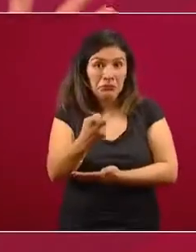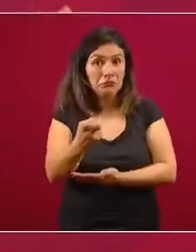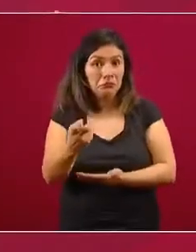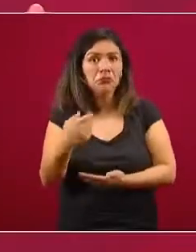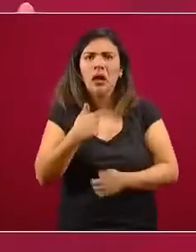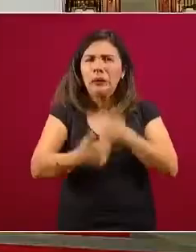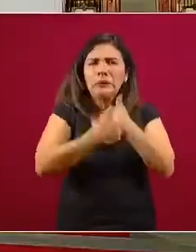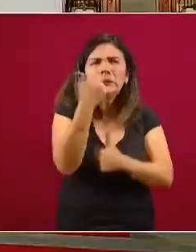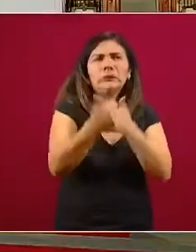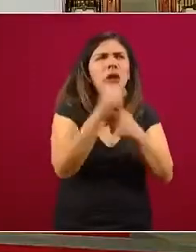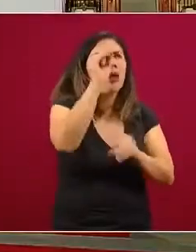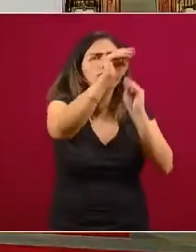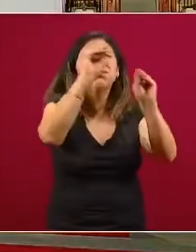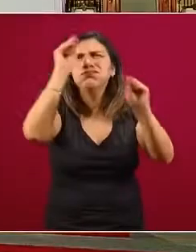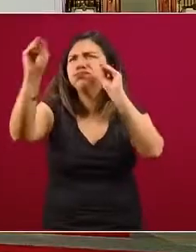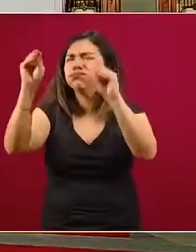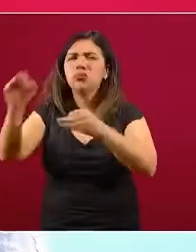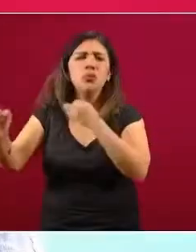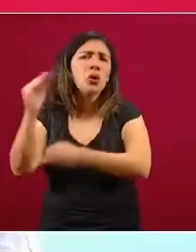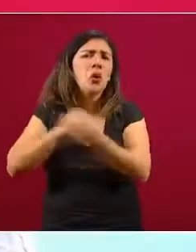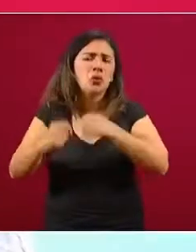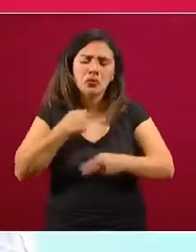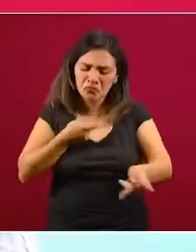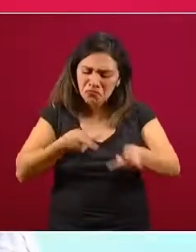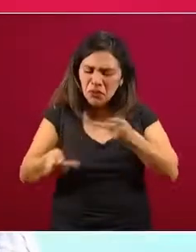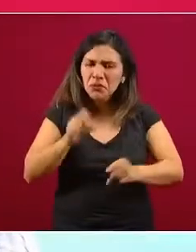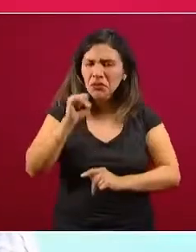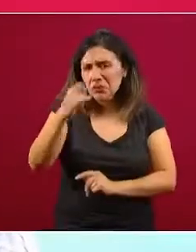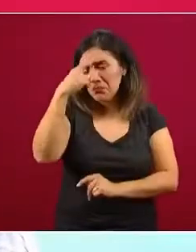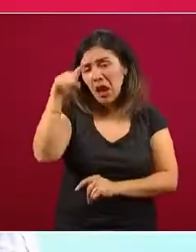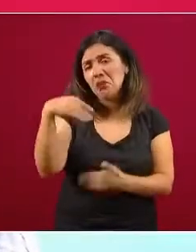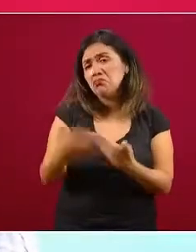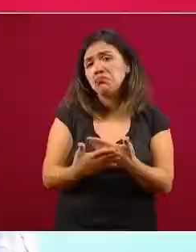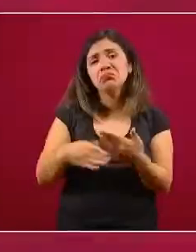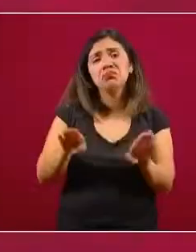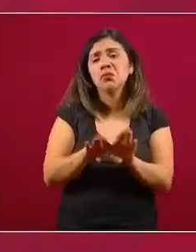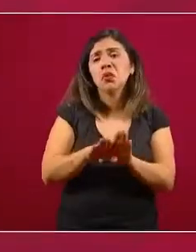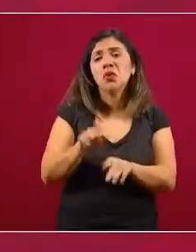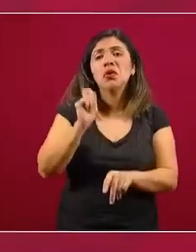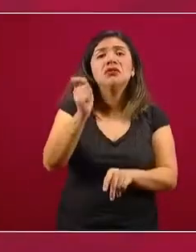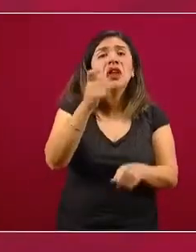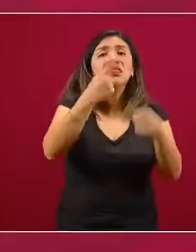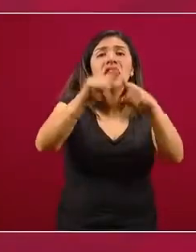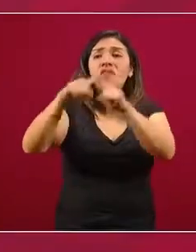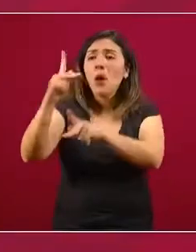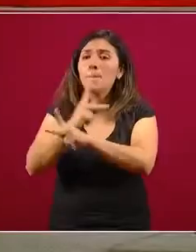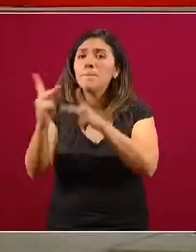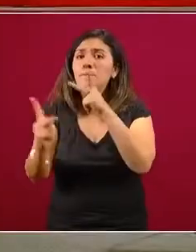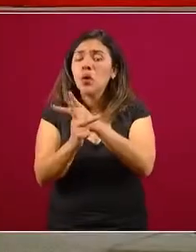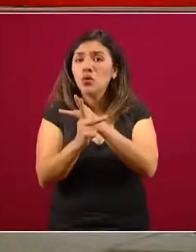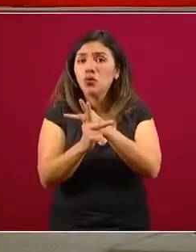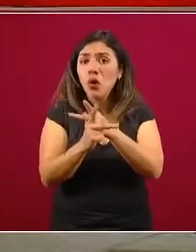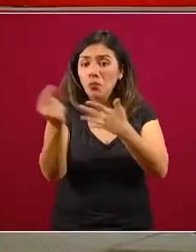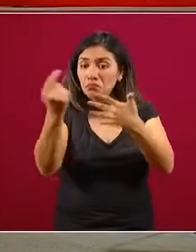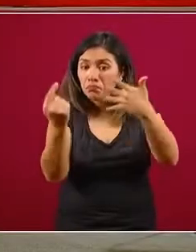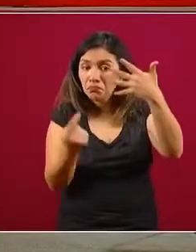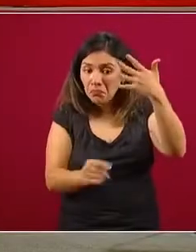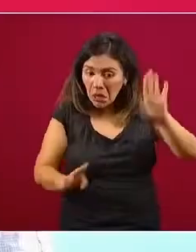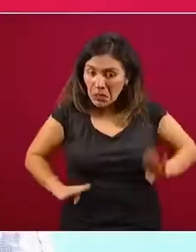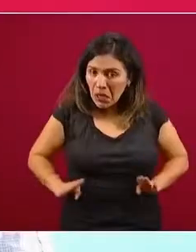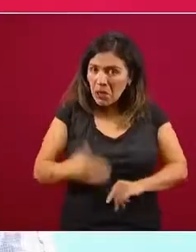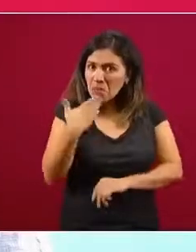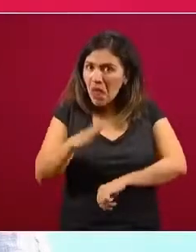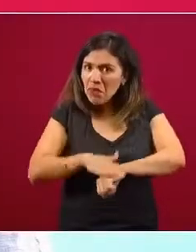hemos explorado todo y estamos preparados para adoptar los distintos productos que sean